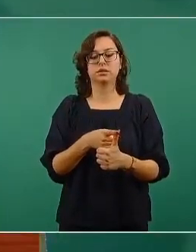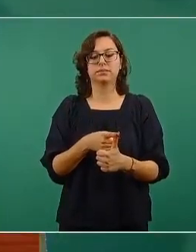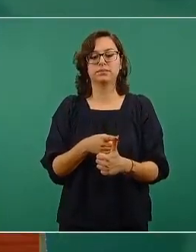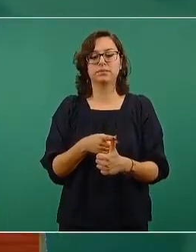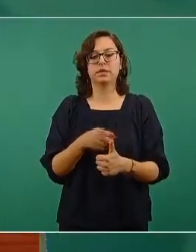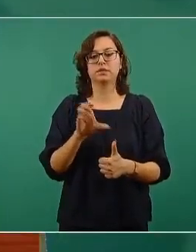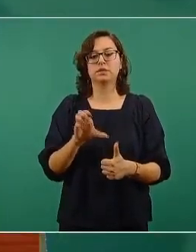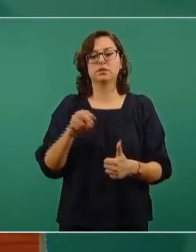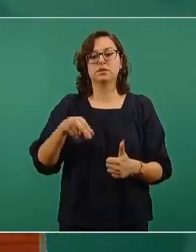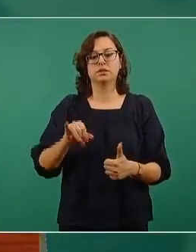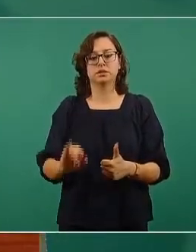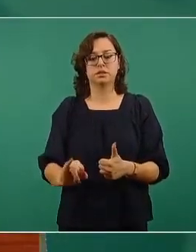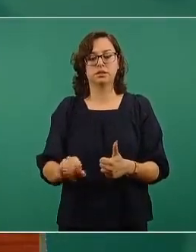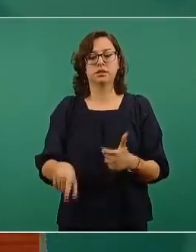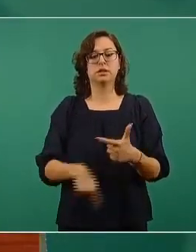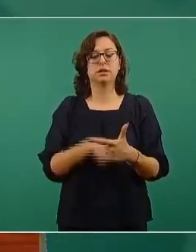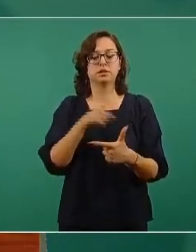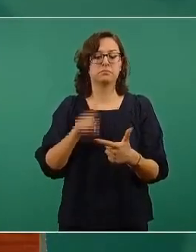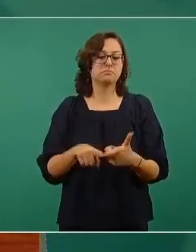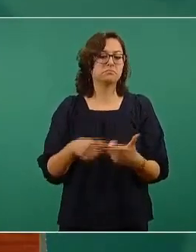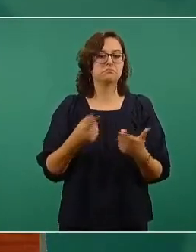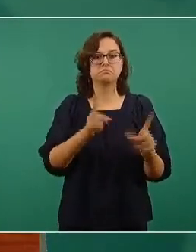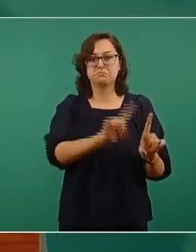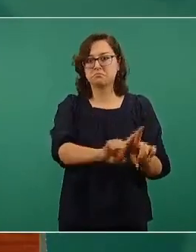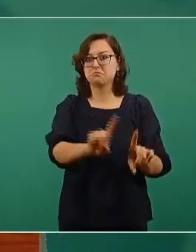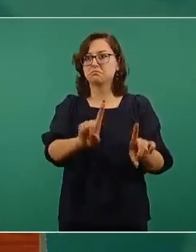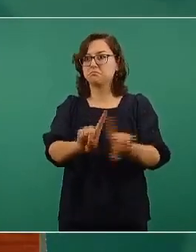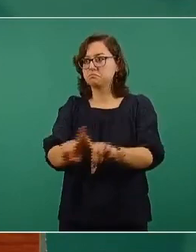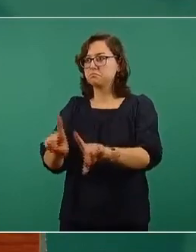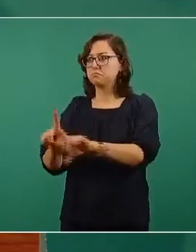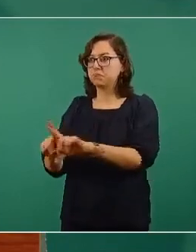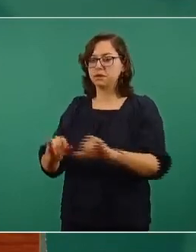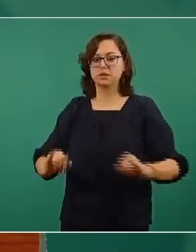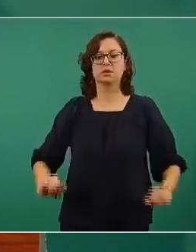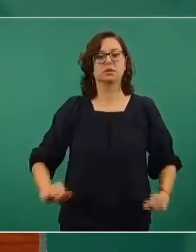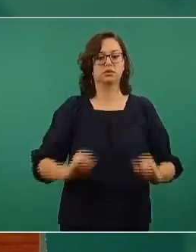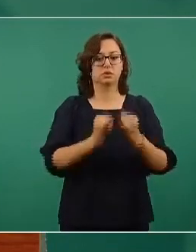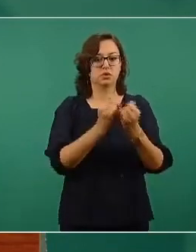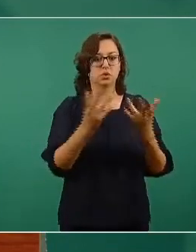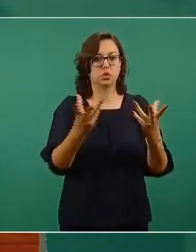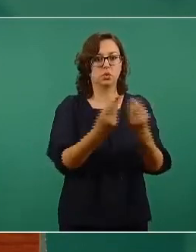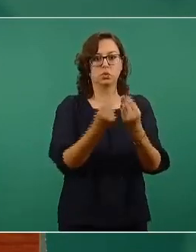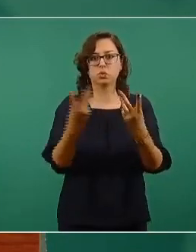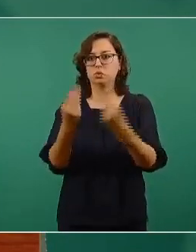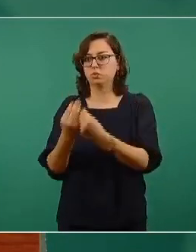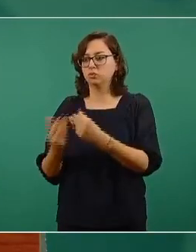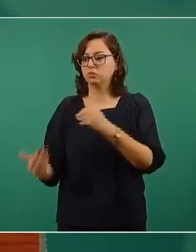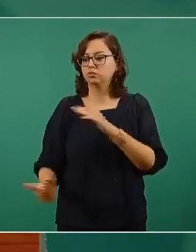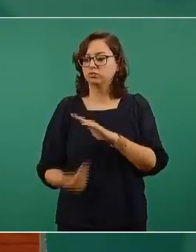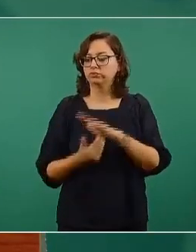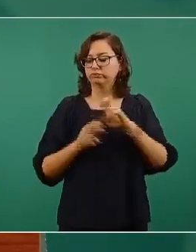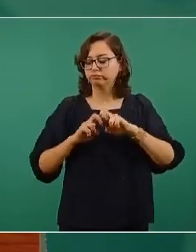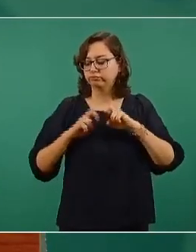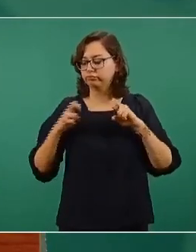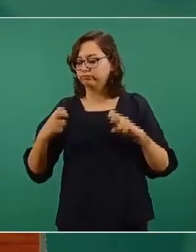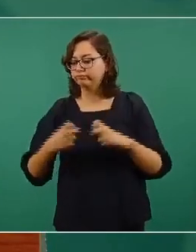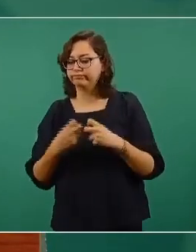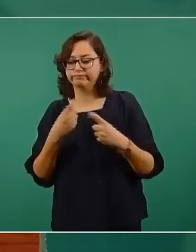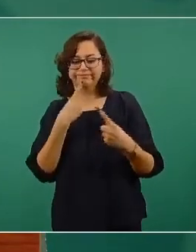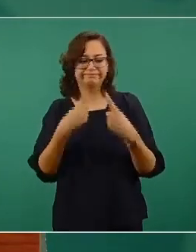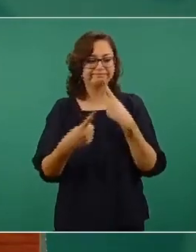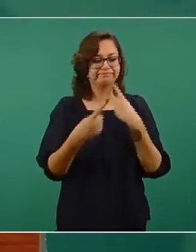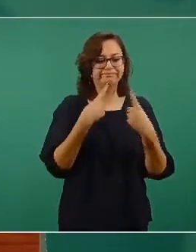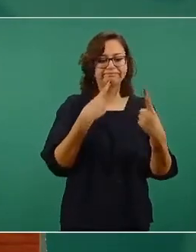Inteligencia y otras dependencias para establecer una mesa de trabajo con el propósito de